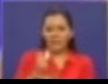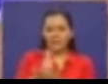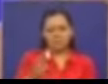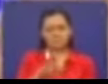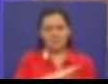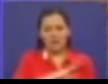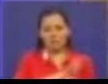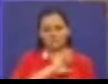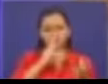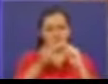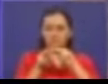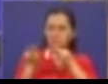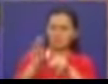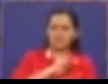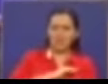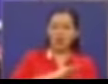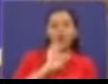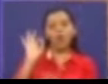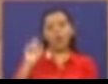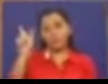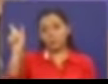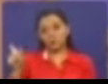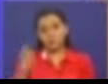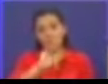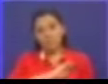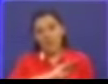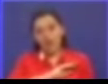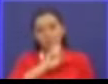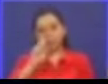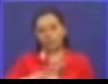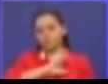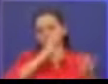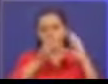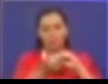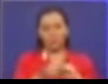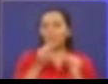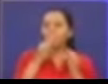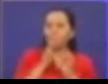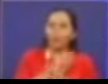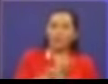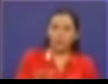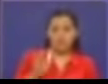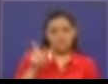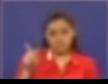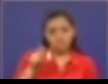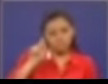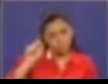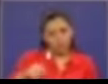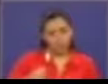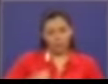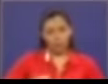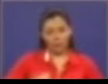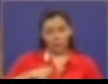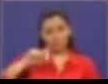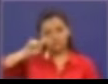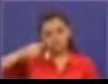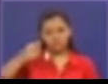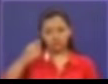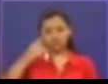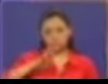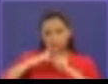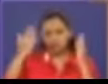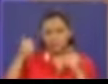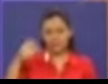Al revesar todo. Entonces, a no dejarse engañar. Vamos a ver cifras. Esto lo vimos en esta reunión sobre temas económicos. Y he